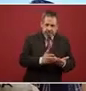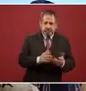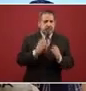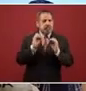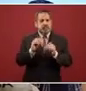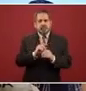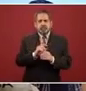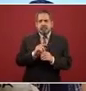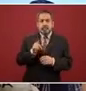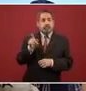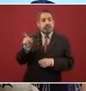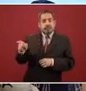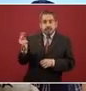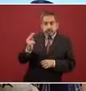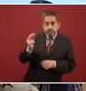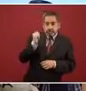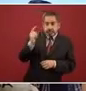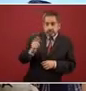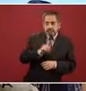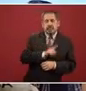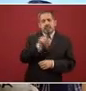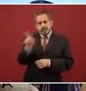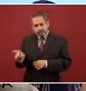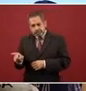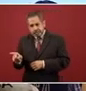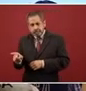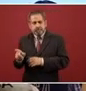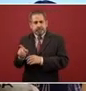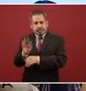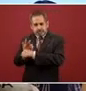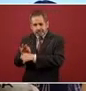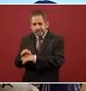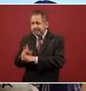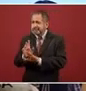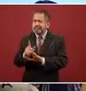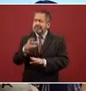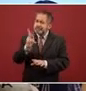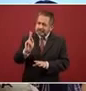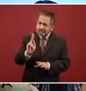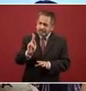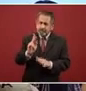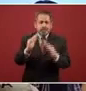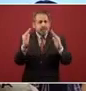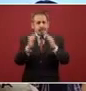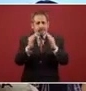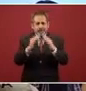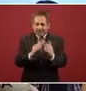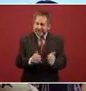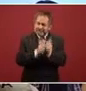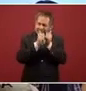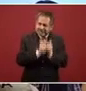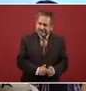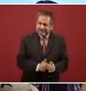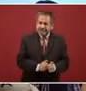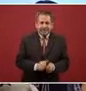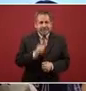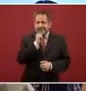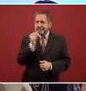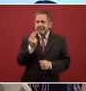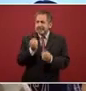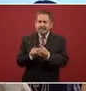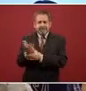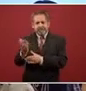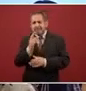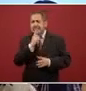un familiar en necesidad, debe acudir, pero la mayor parte del tiempo quédese en casa. Si es algo que usted puede